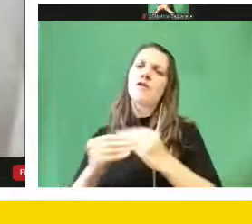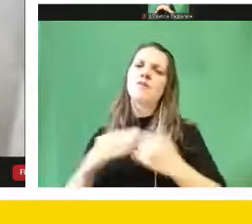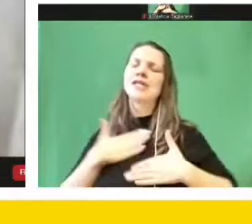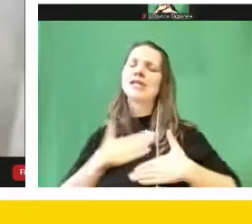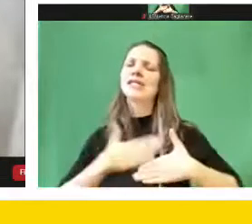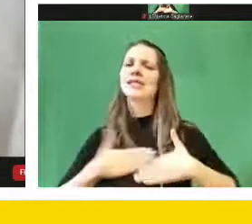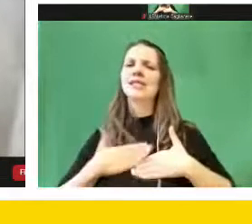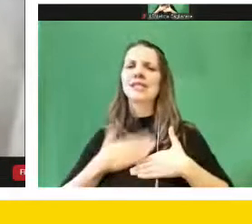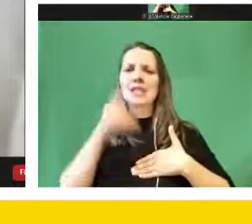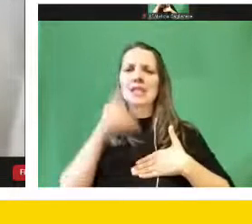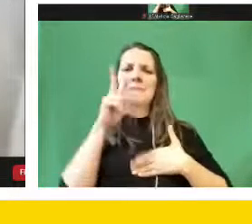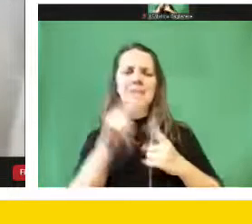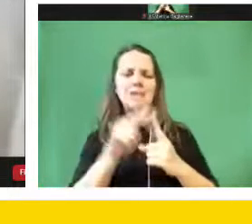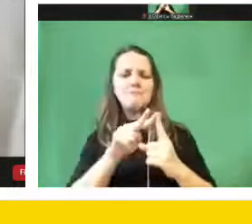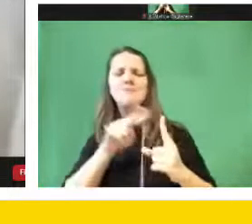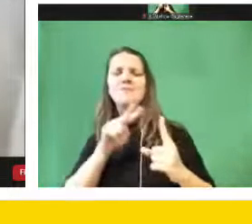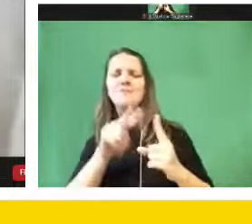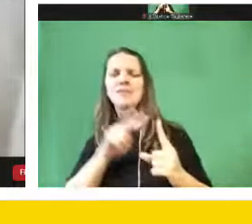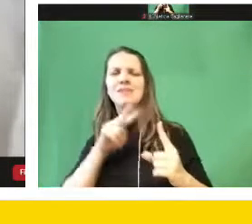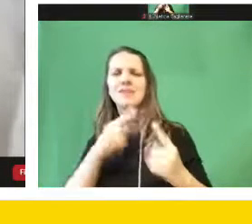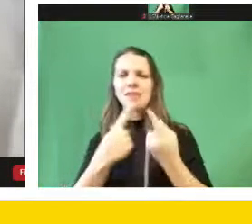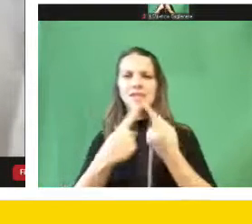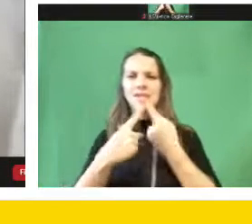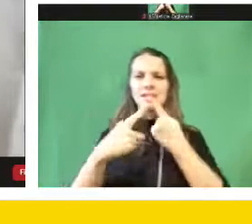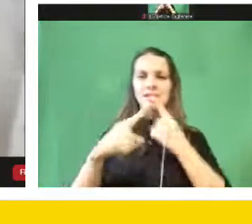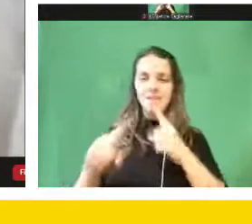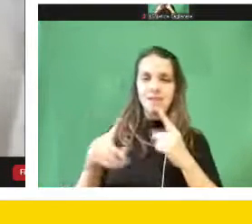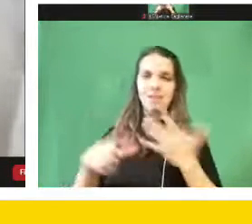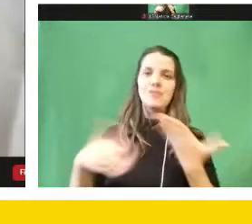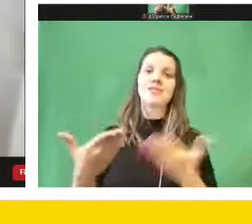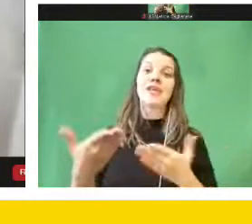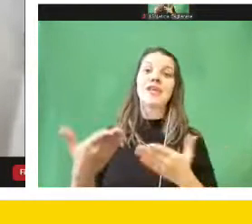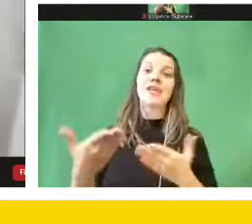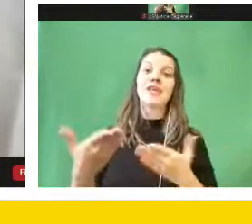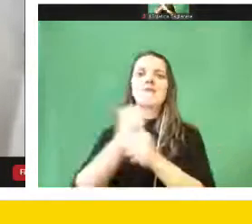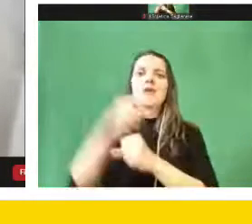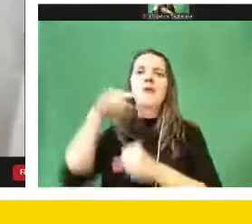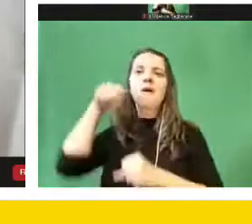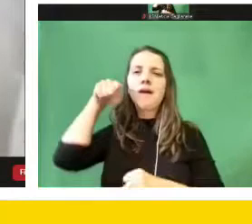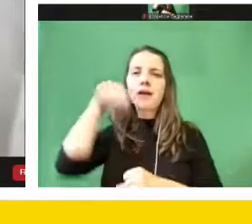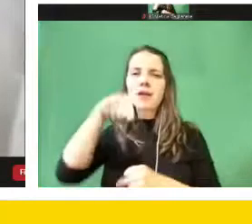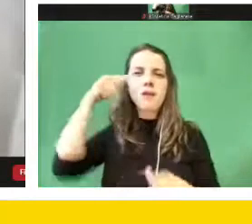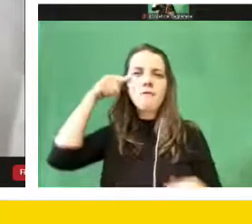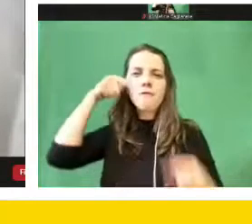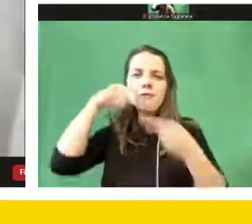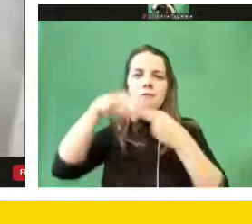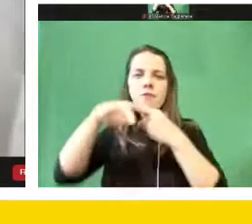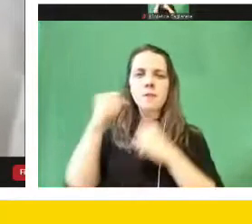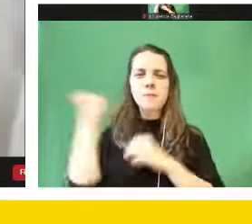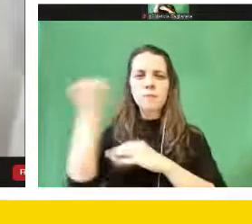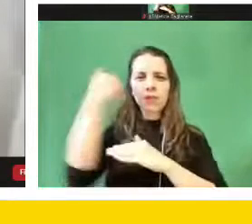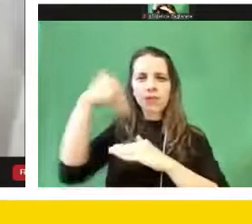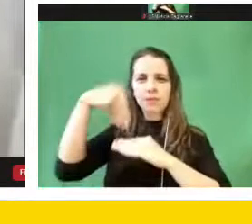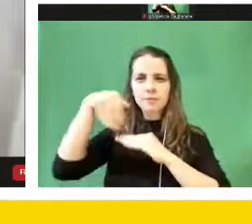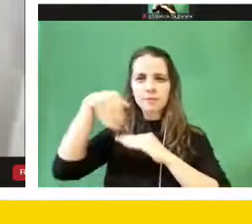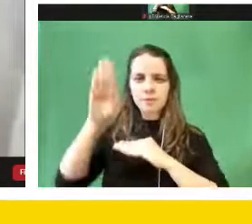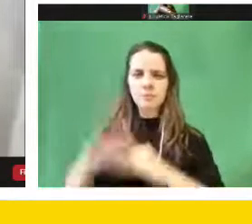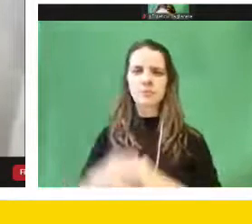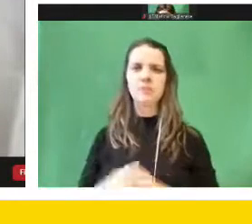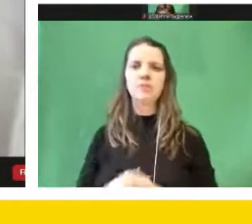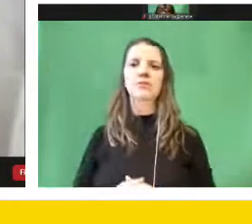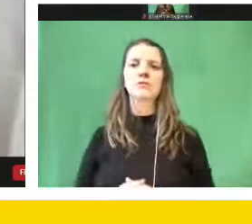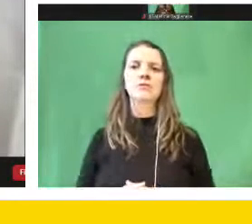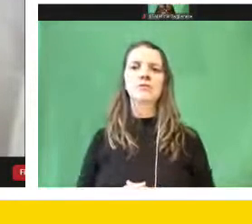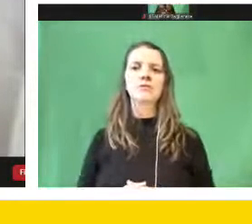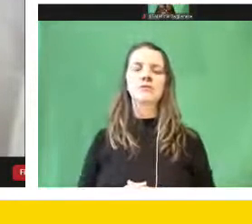trabajar en otra dirección. Tal vez el trabajo y este recorrido de campo que hicieron